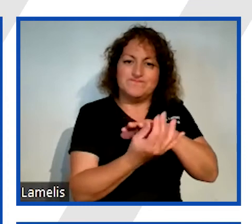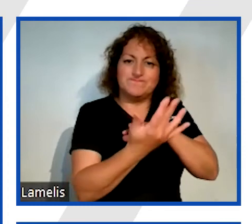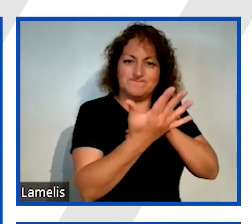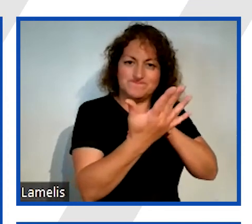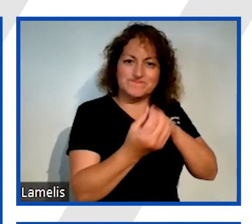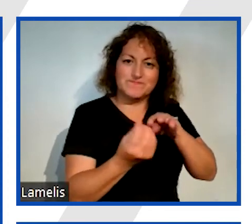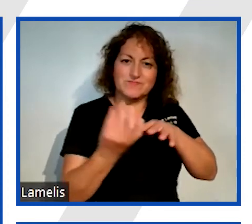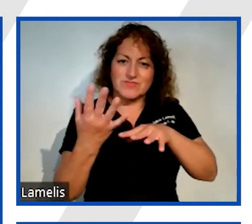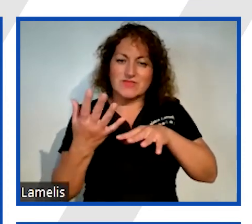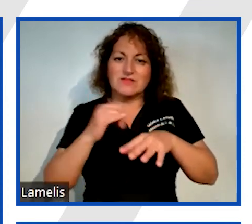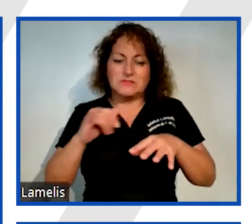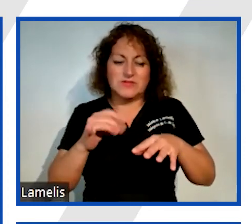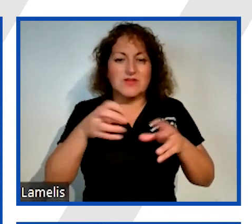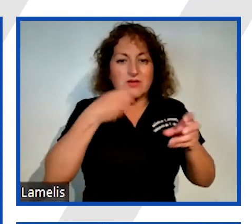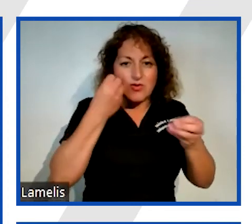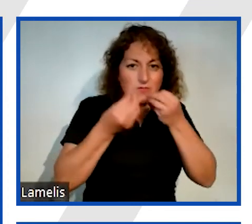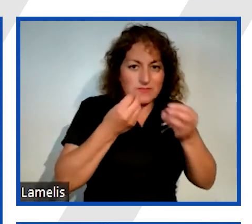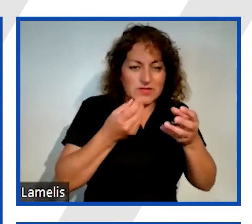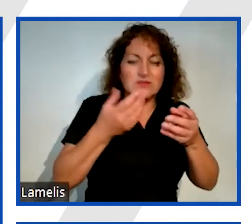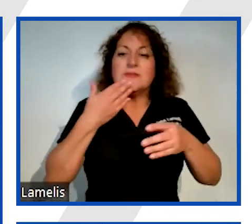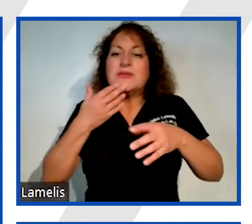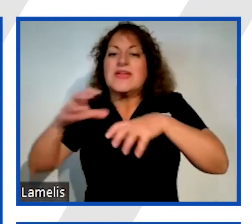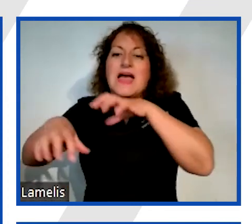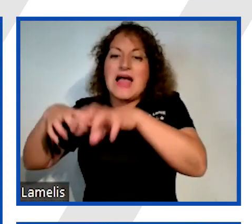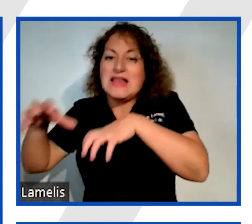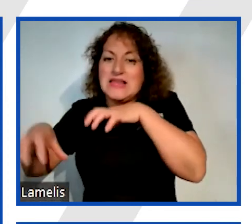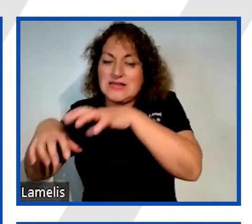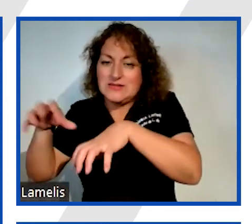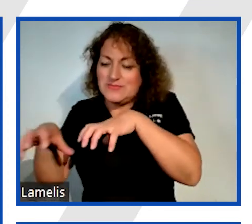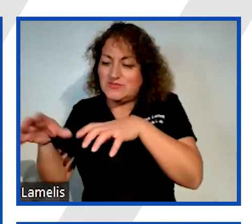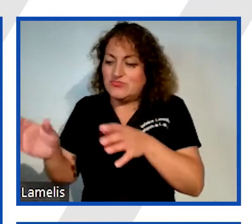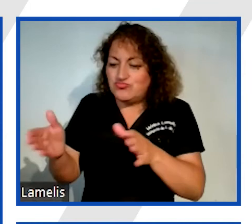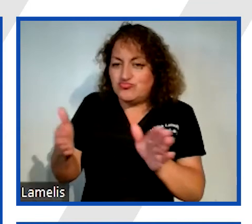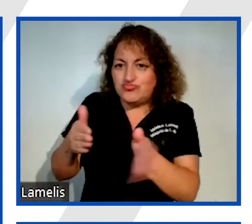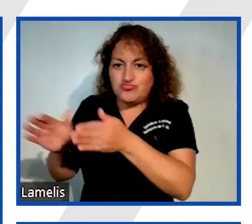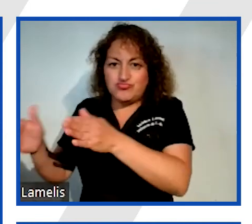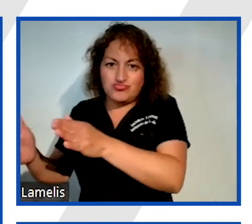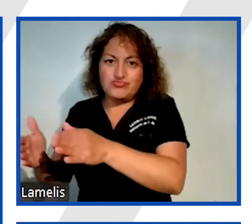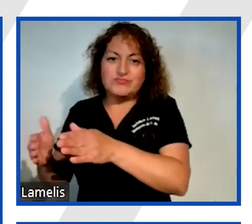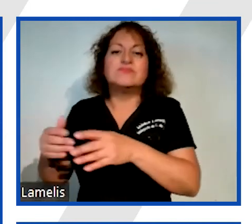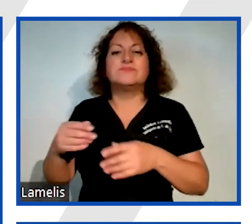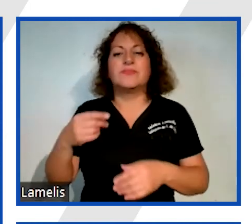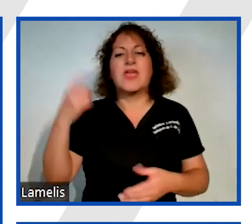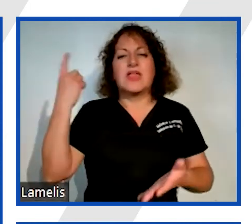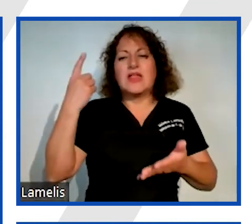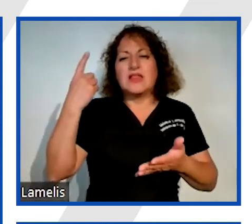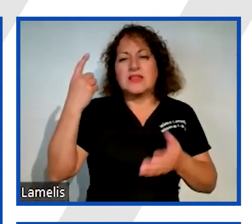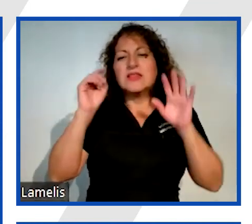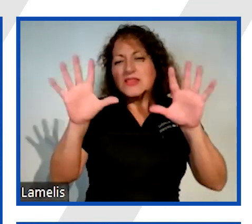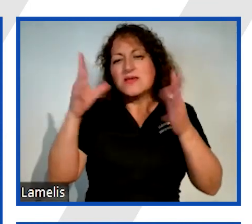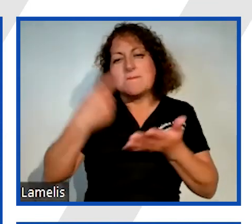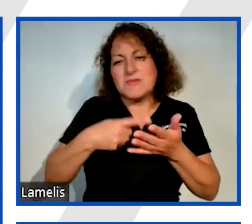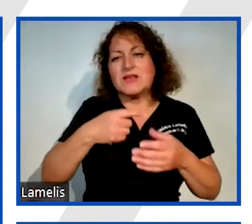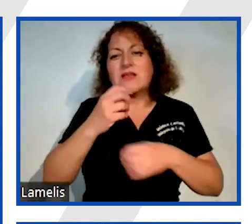cultivar cosechar y tener animalismo verdad a eso fue hace aproximadamente diez mil años hace cinco mil años en ese gran tanto